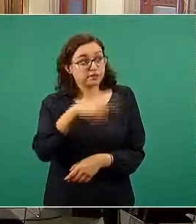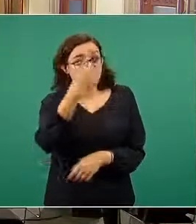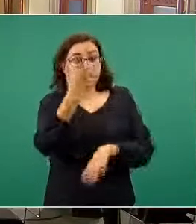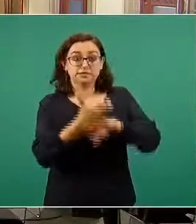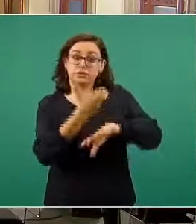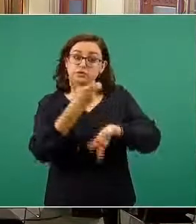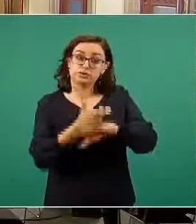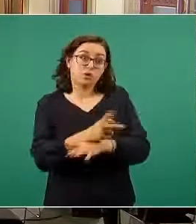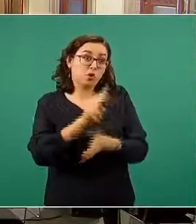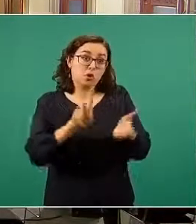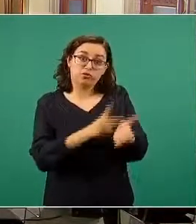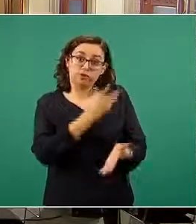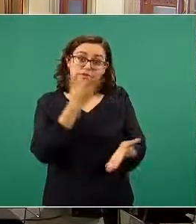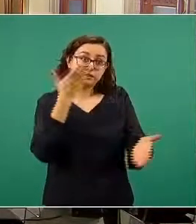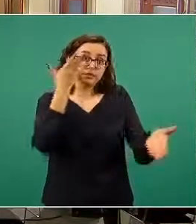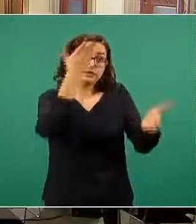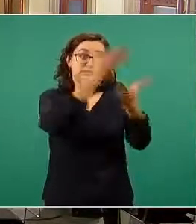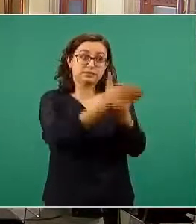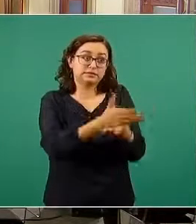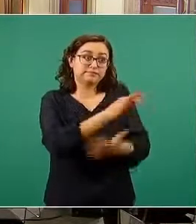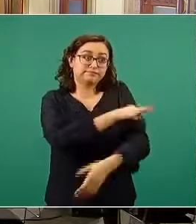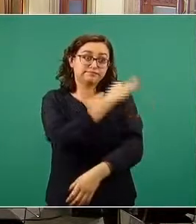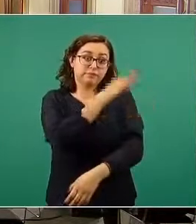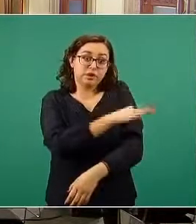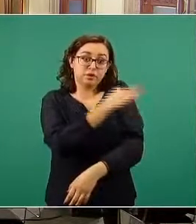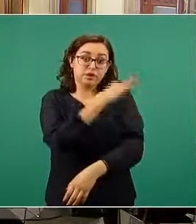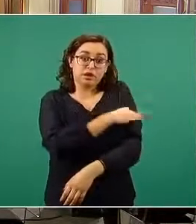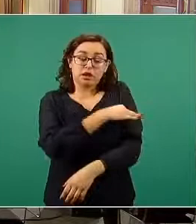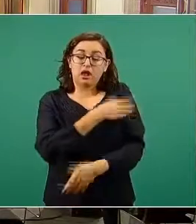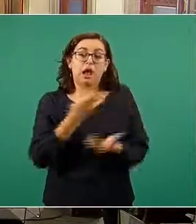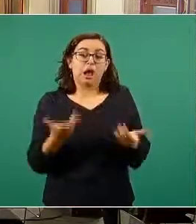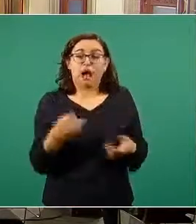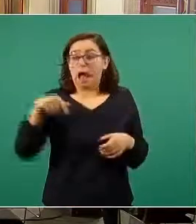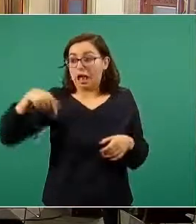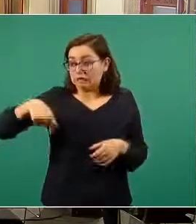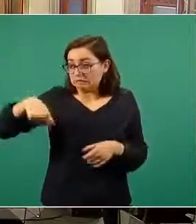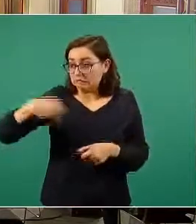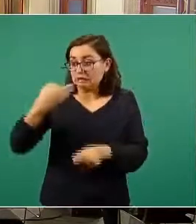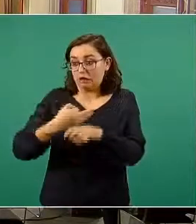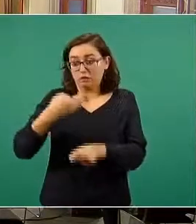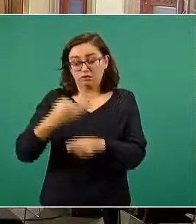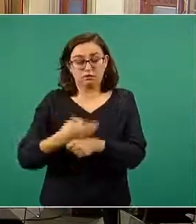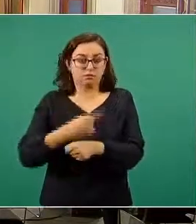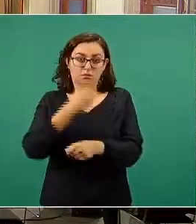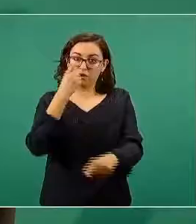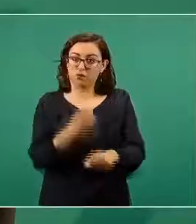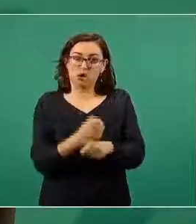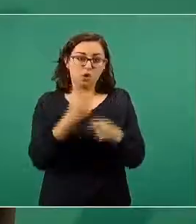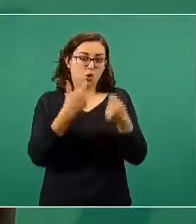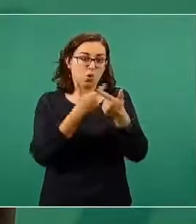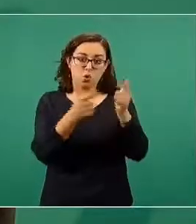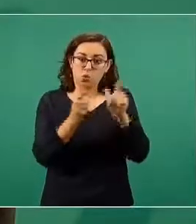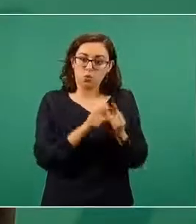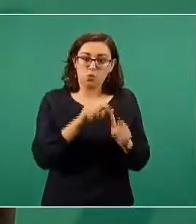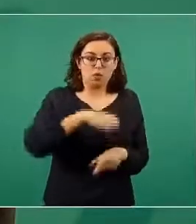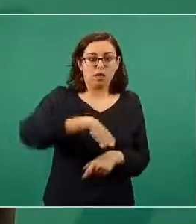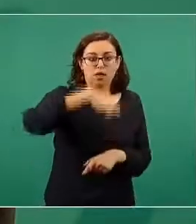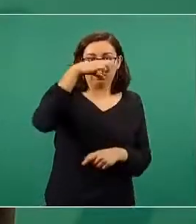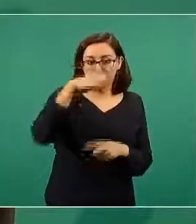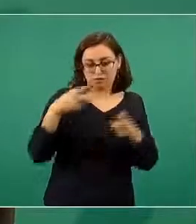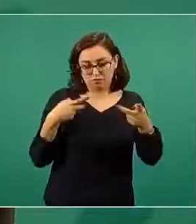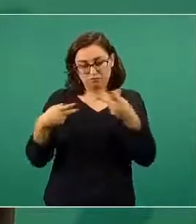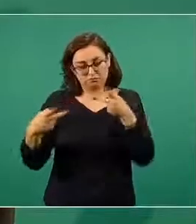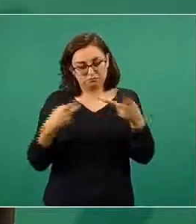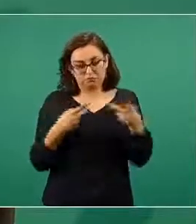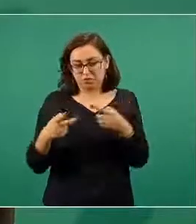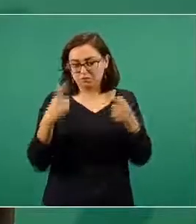que buscar el bien colectivo, y el bien colectivo es seguir la